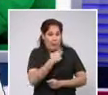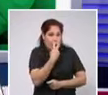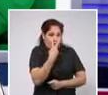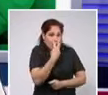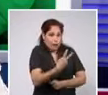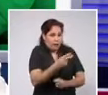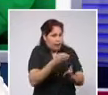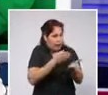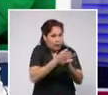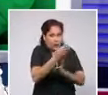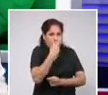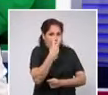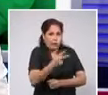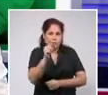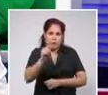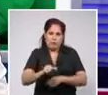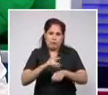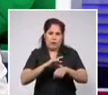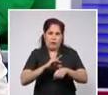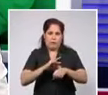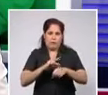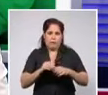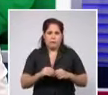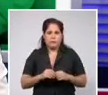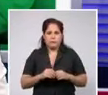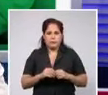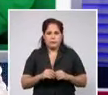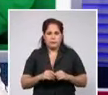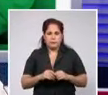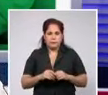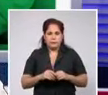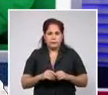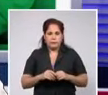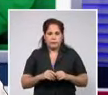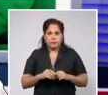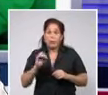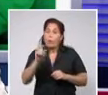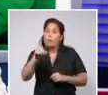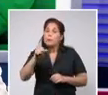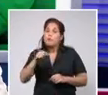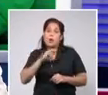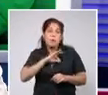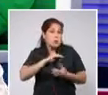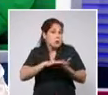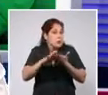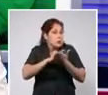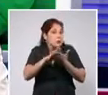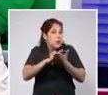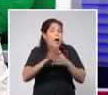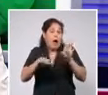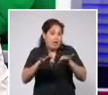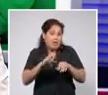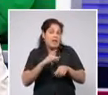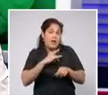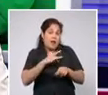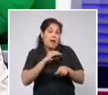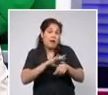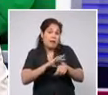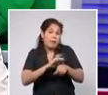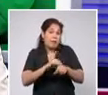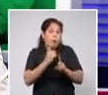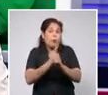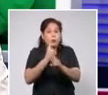que atiende pacientes con sintomatología o pacientes asintomáticos como son los contactos